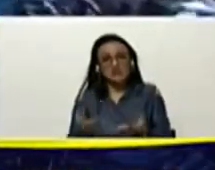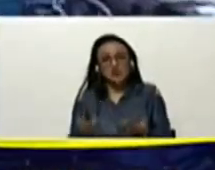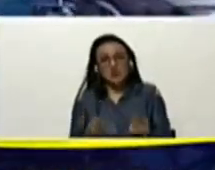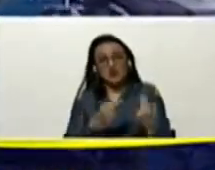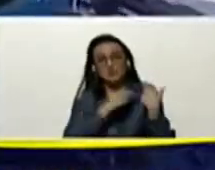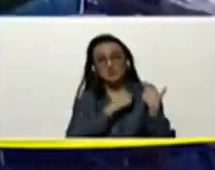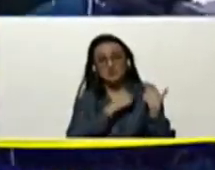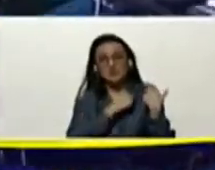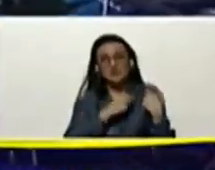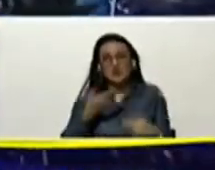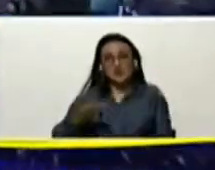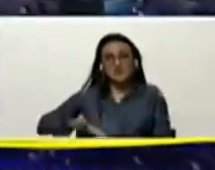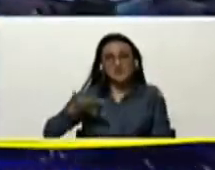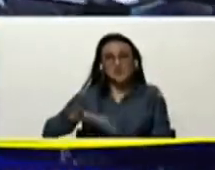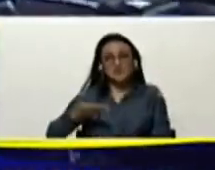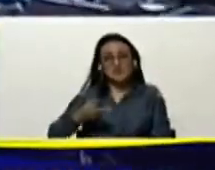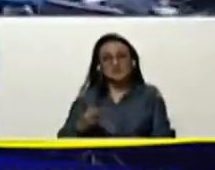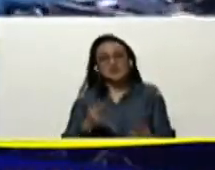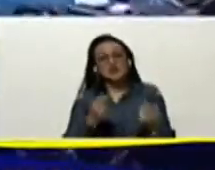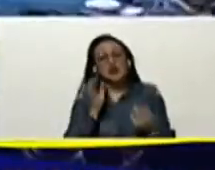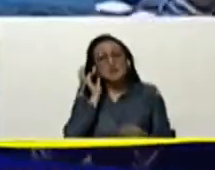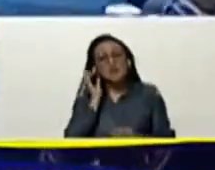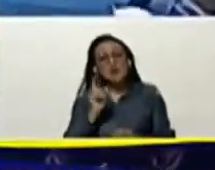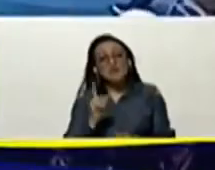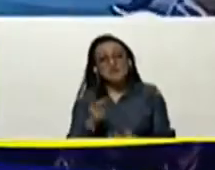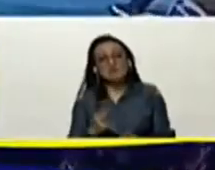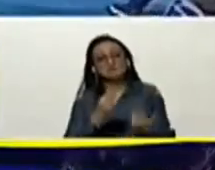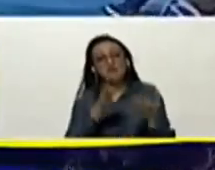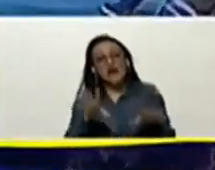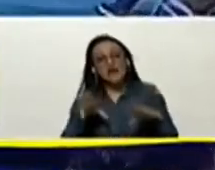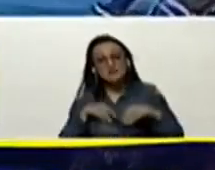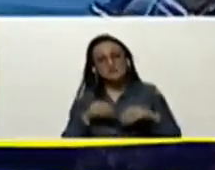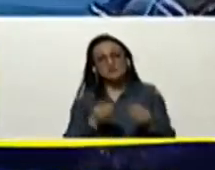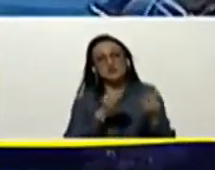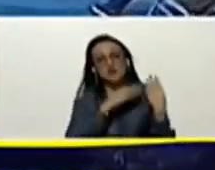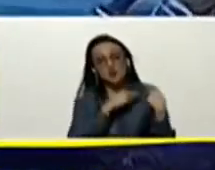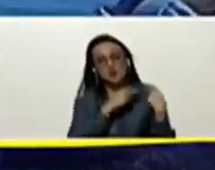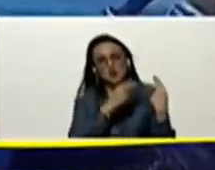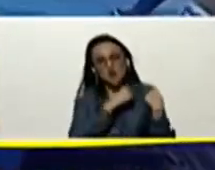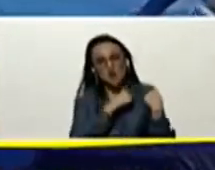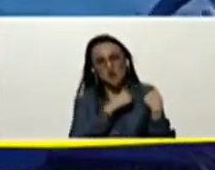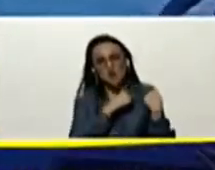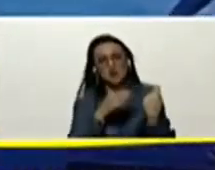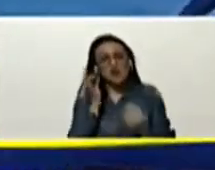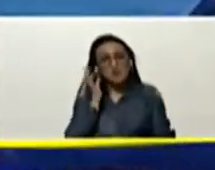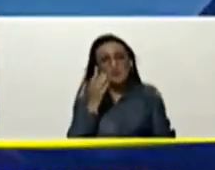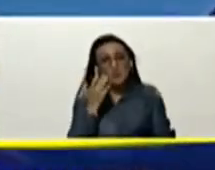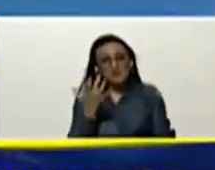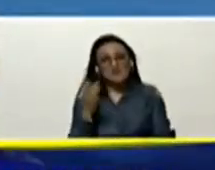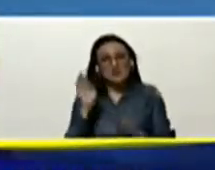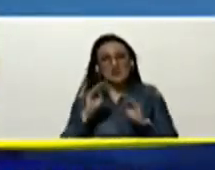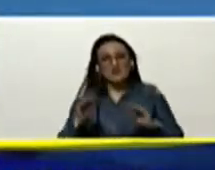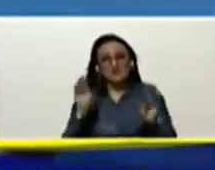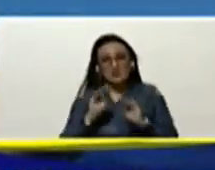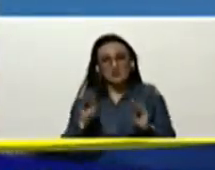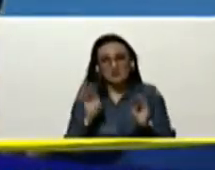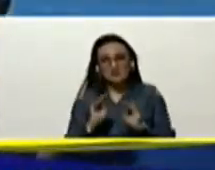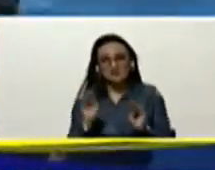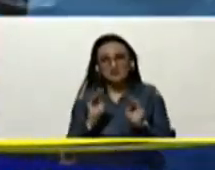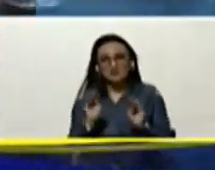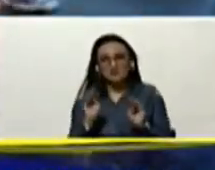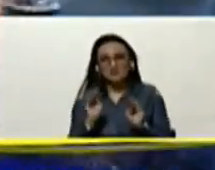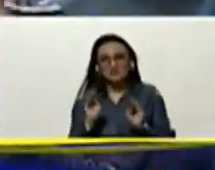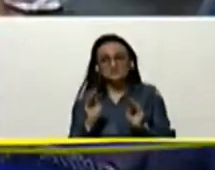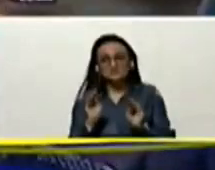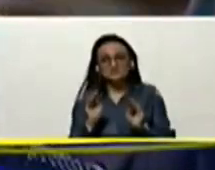protagónico. Le corresponde a la mujer asumir el rol. Vemos a la mujer en la formación,